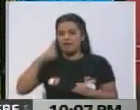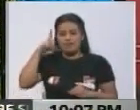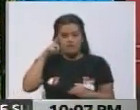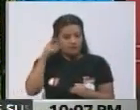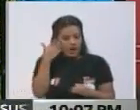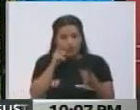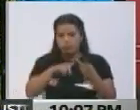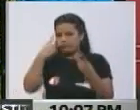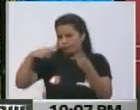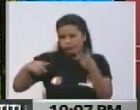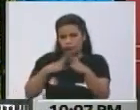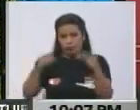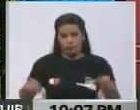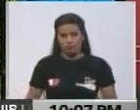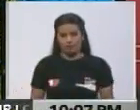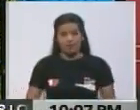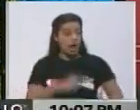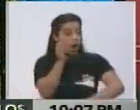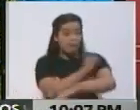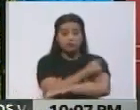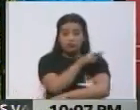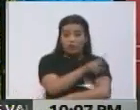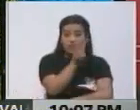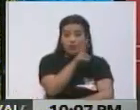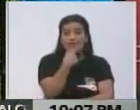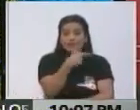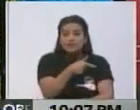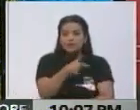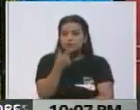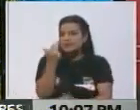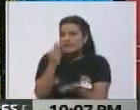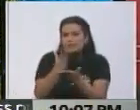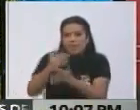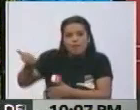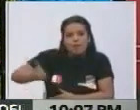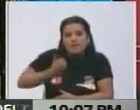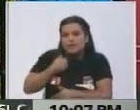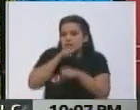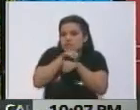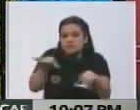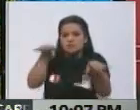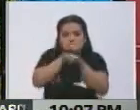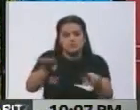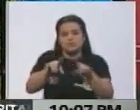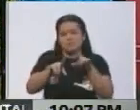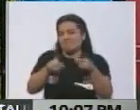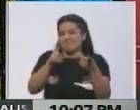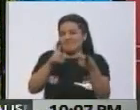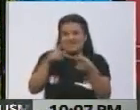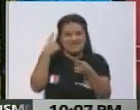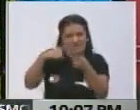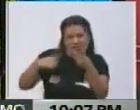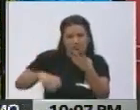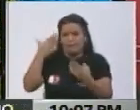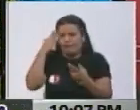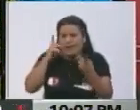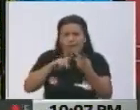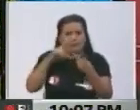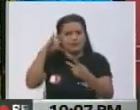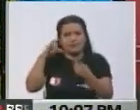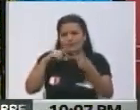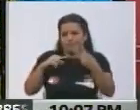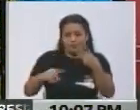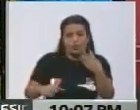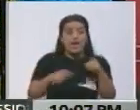que sale una cosa, la aprovechan, y no solo la aprovechan, sino que la utilizan en contra de sus